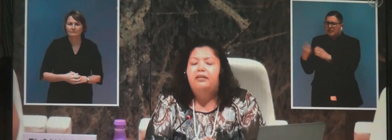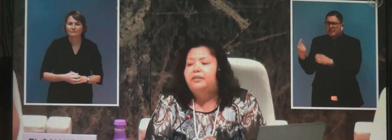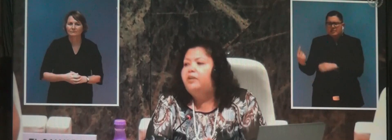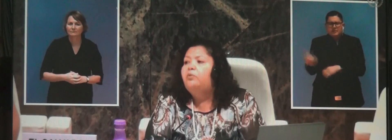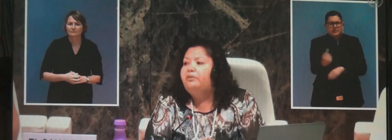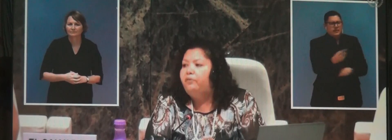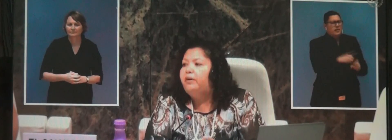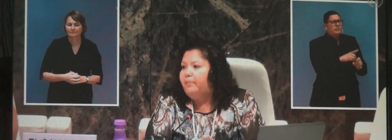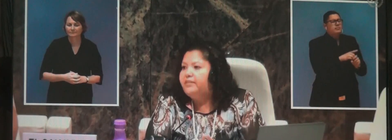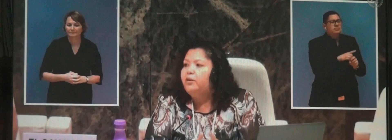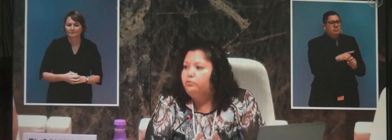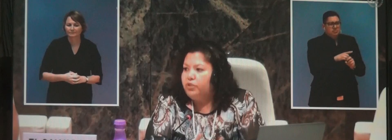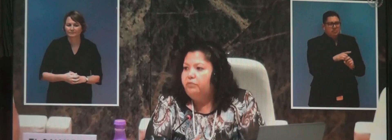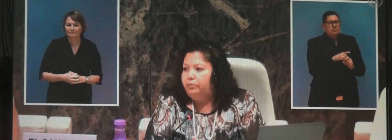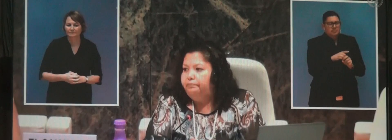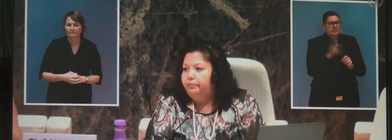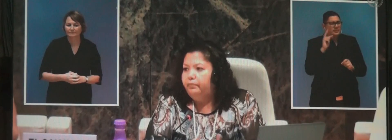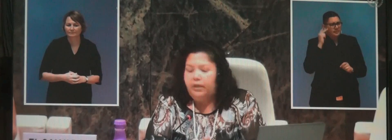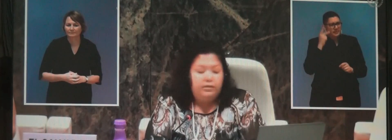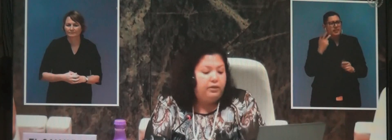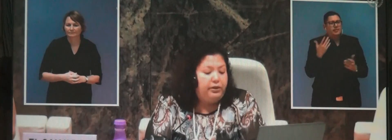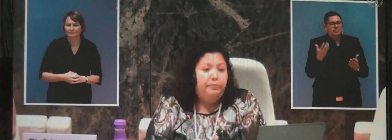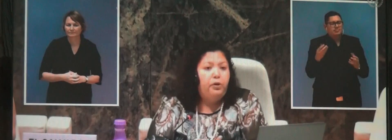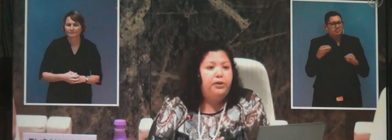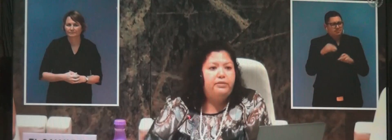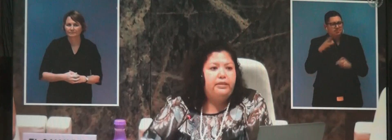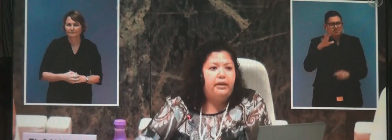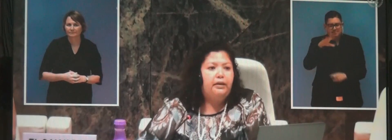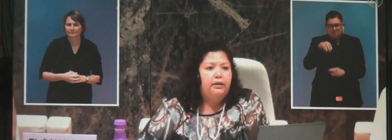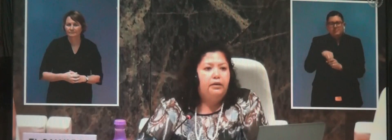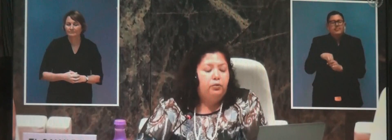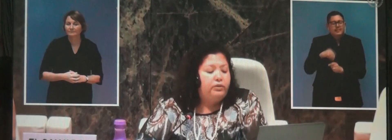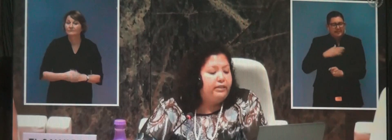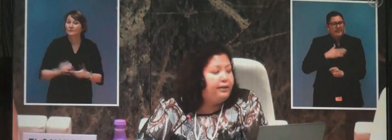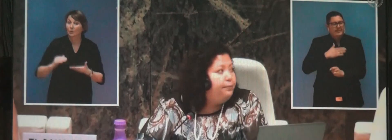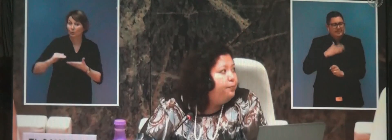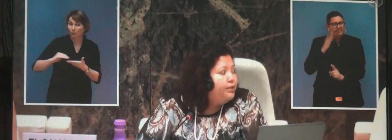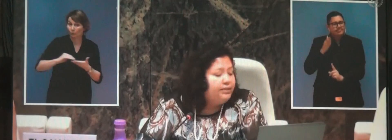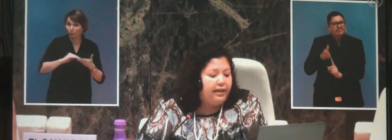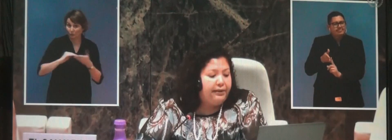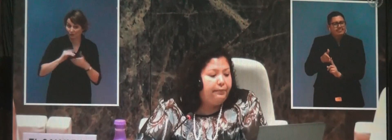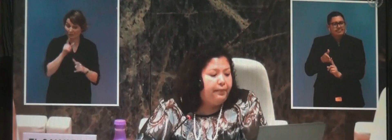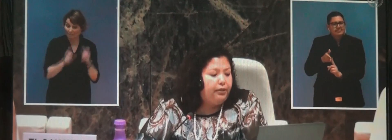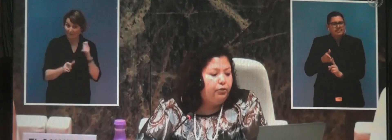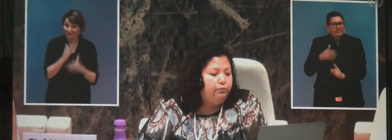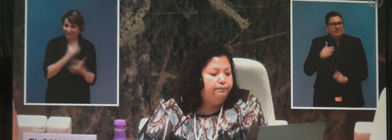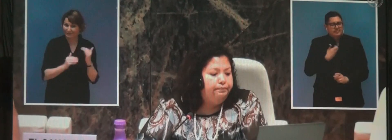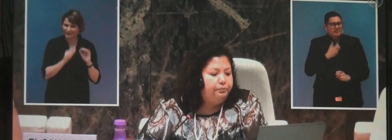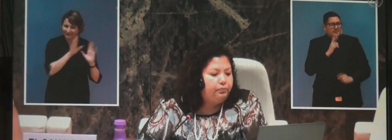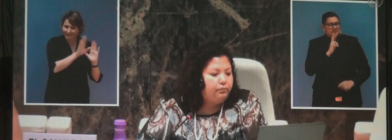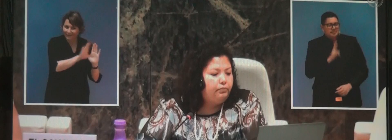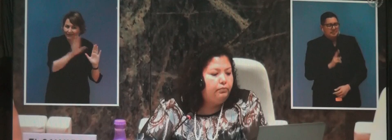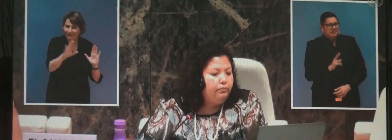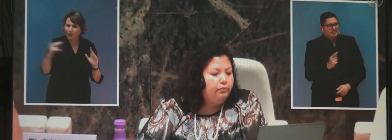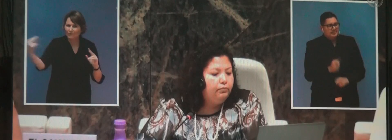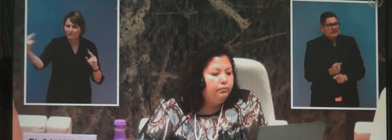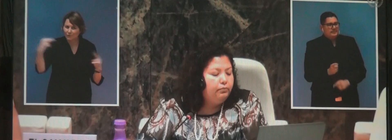discapacidad, tiene un enfoque más inclusivo. Eso creemos que es nuestra respuesta al respecto.